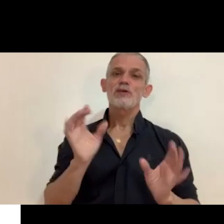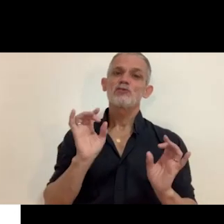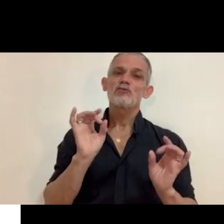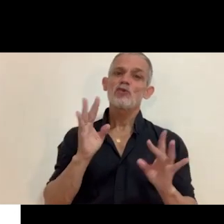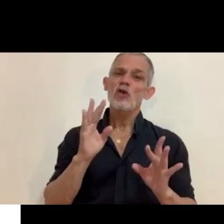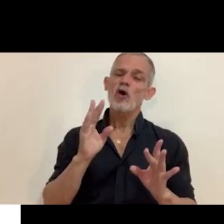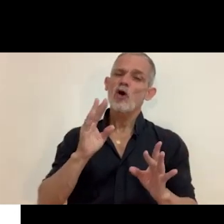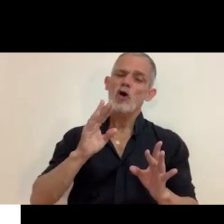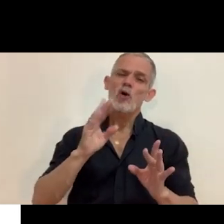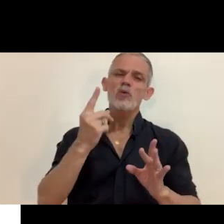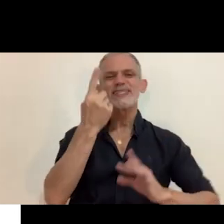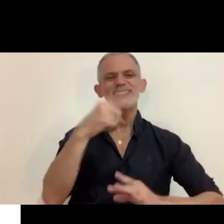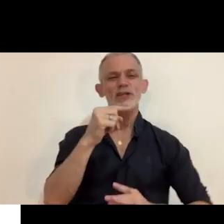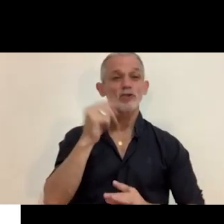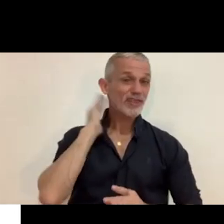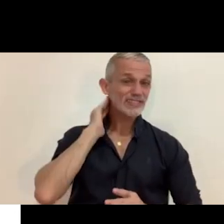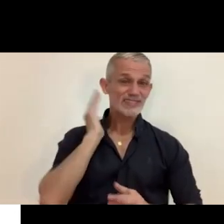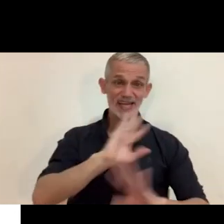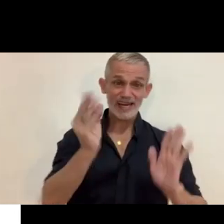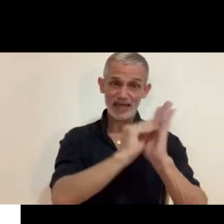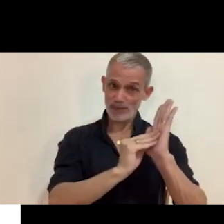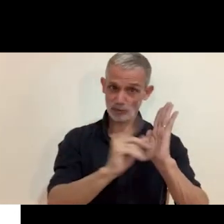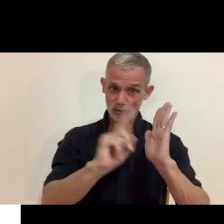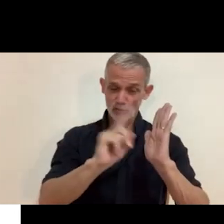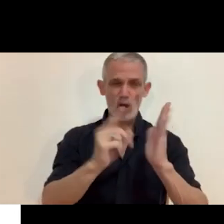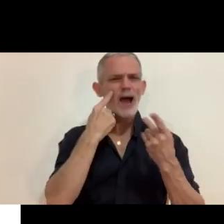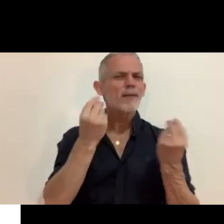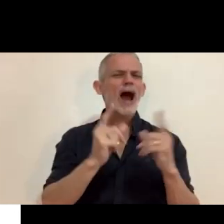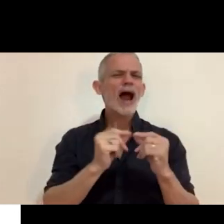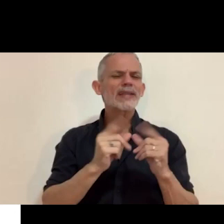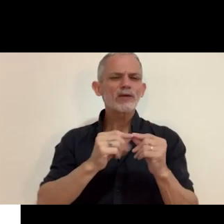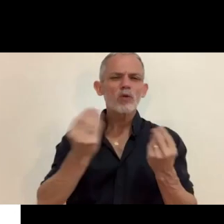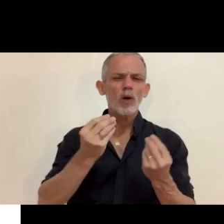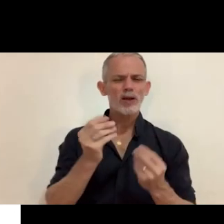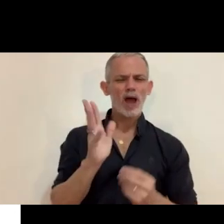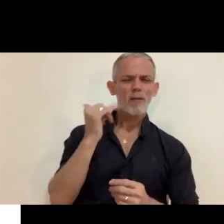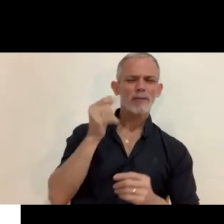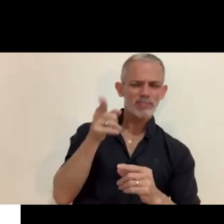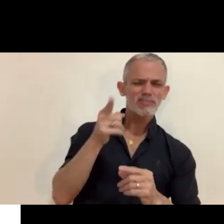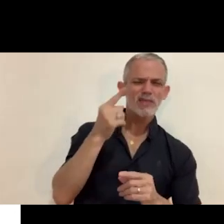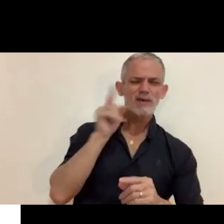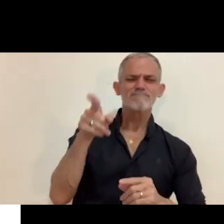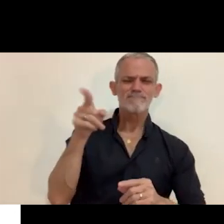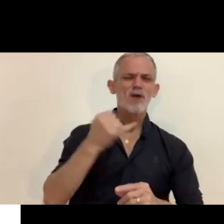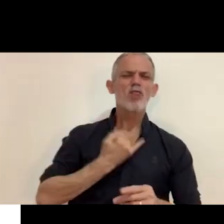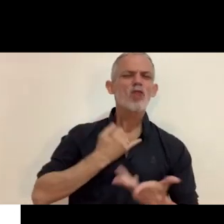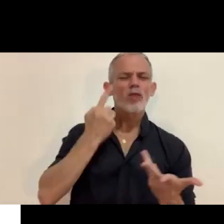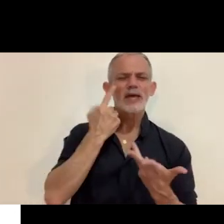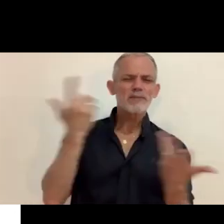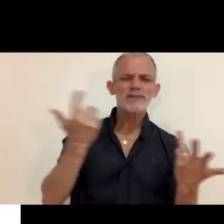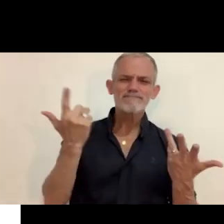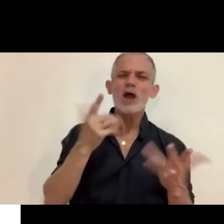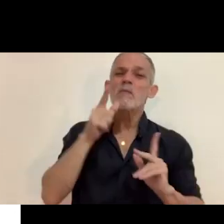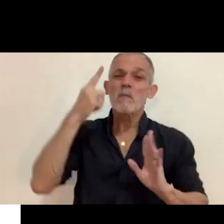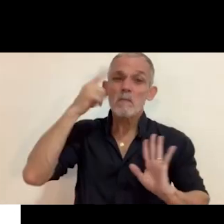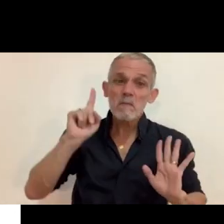quedamos con el 116, sino que podemos llegar a aplicar las presunciones de residencia. Los fondos que